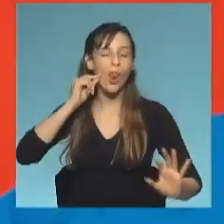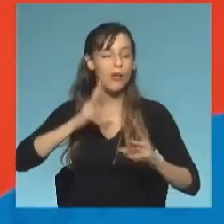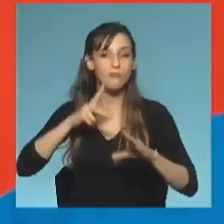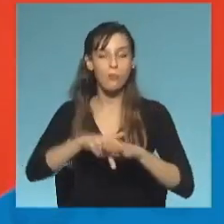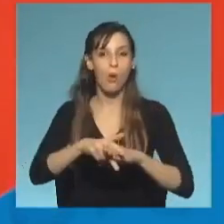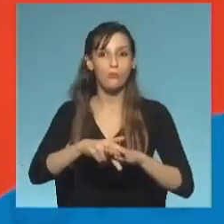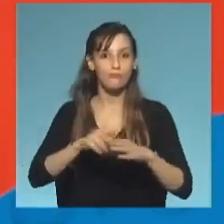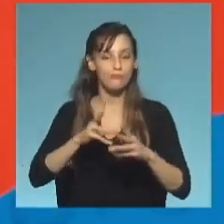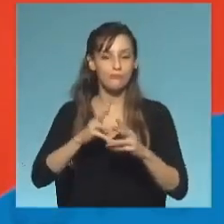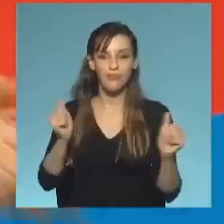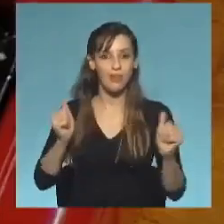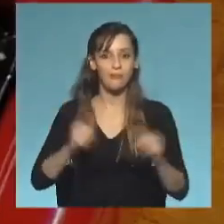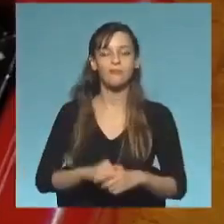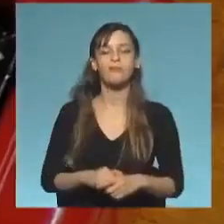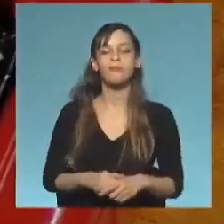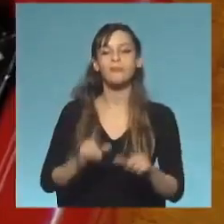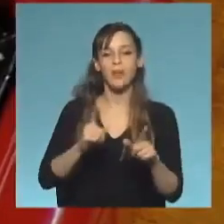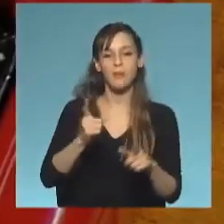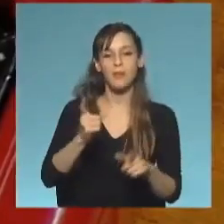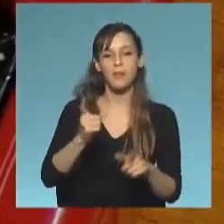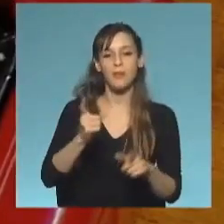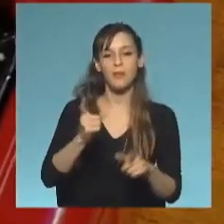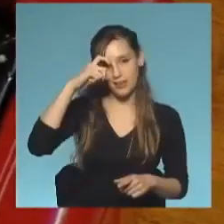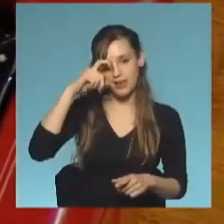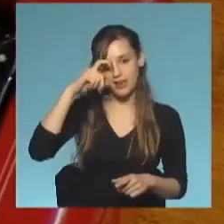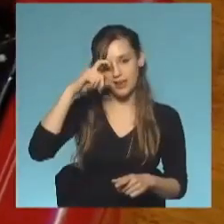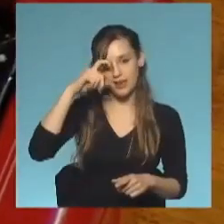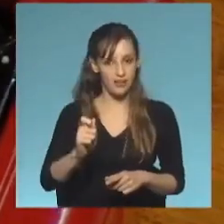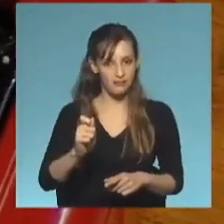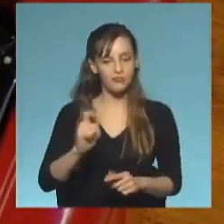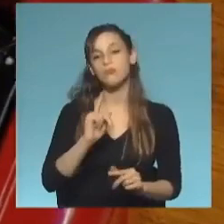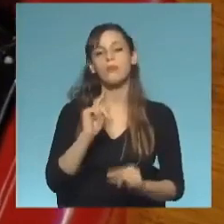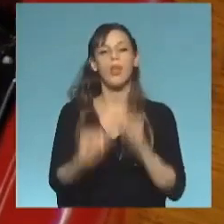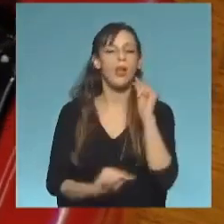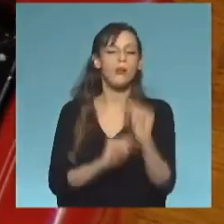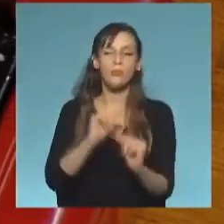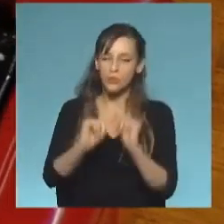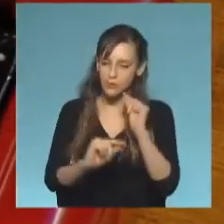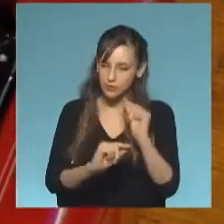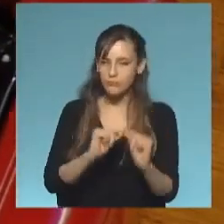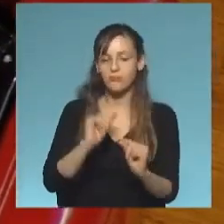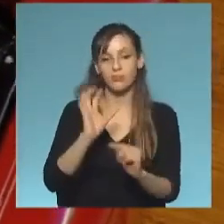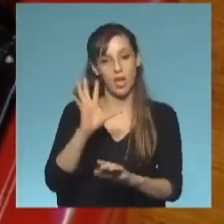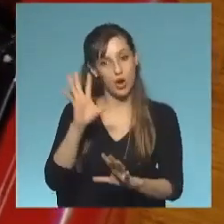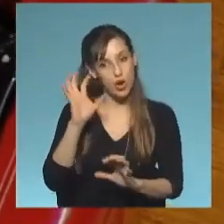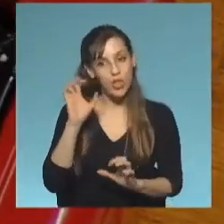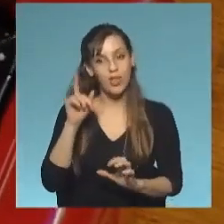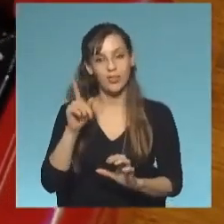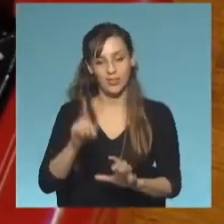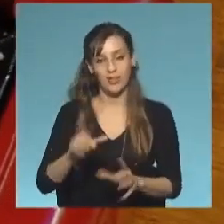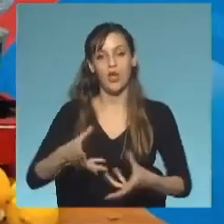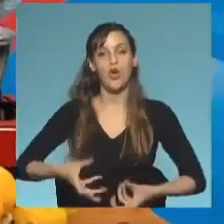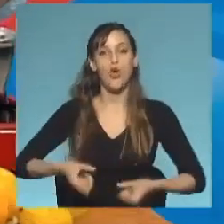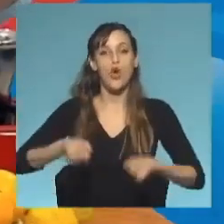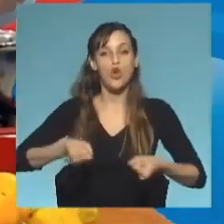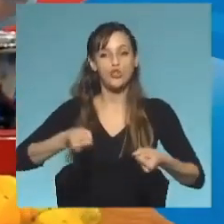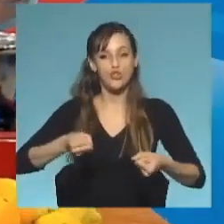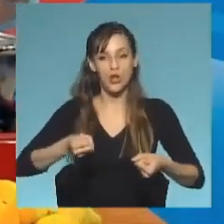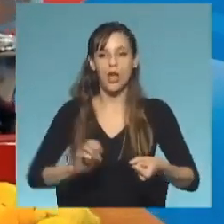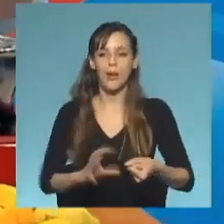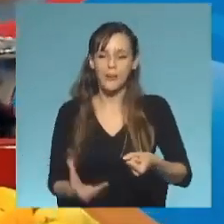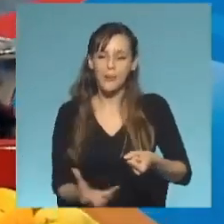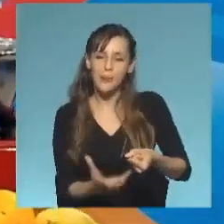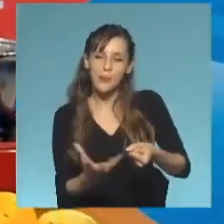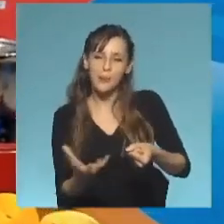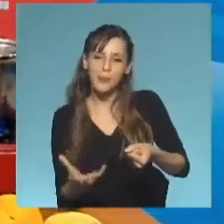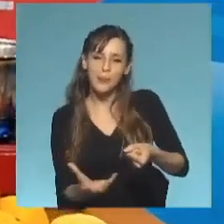Canela, mira, ramita de canela. La vamos despacito. Acuérdense de poner la ollita despacio. Despacito para